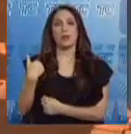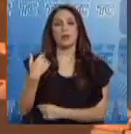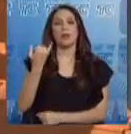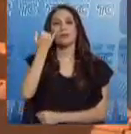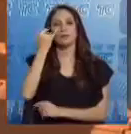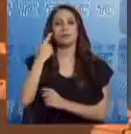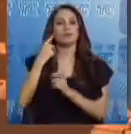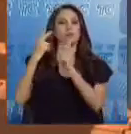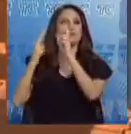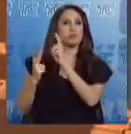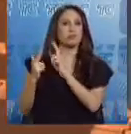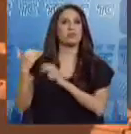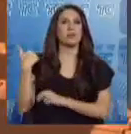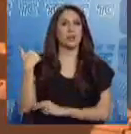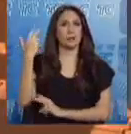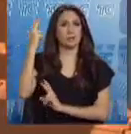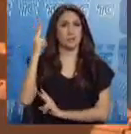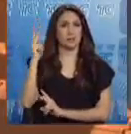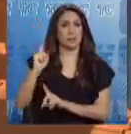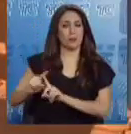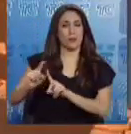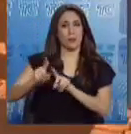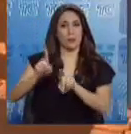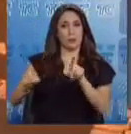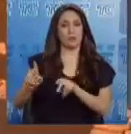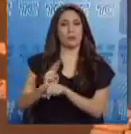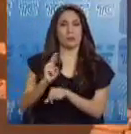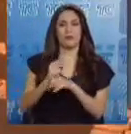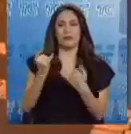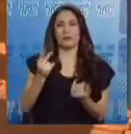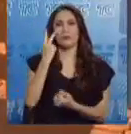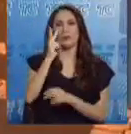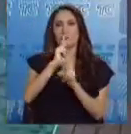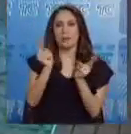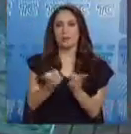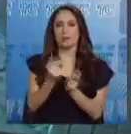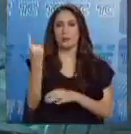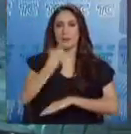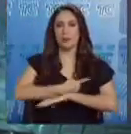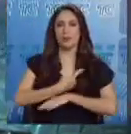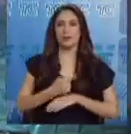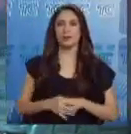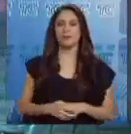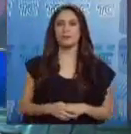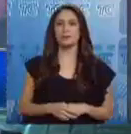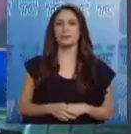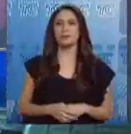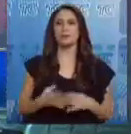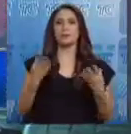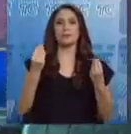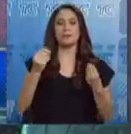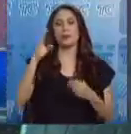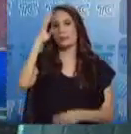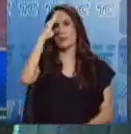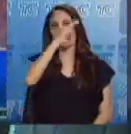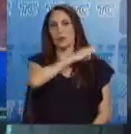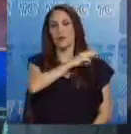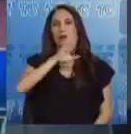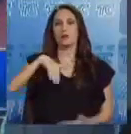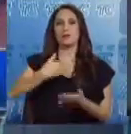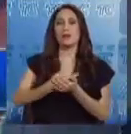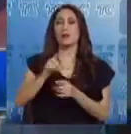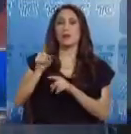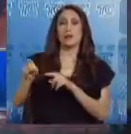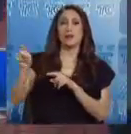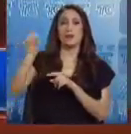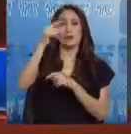en contra de la minería. Conozcamos enseguida el siguiente resumen de la jornada. Cientos de uniformados procedentes de diferentes puntos